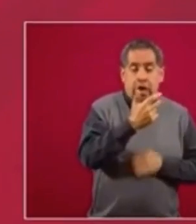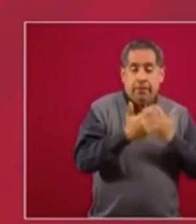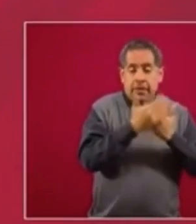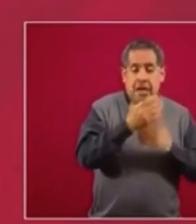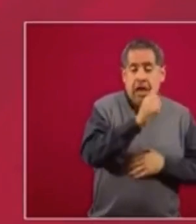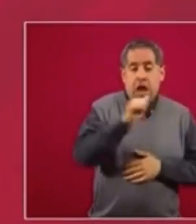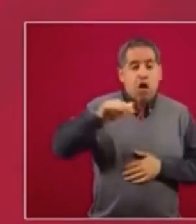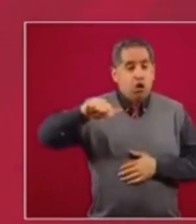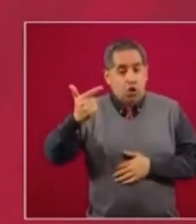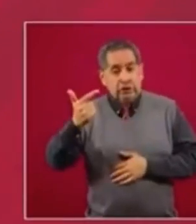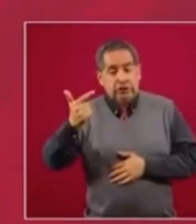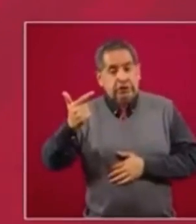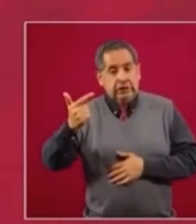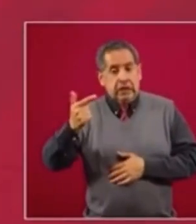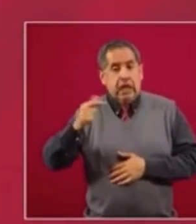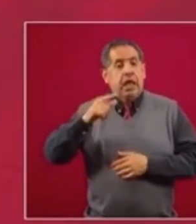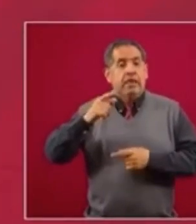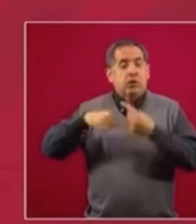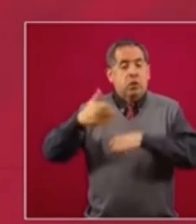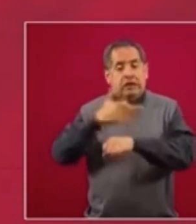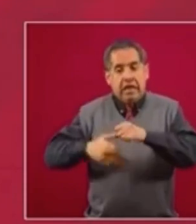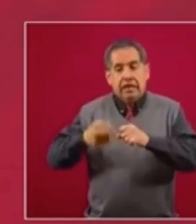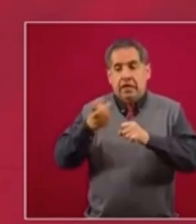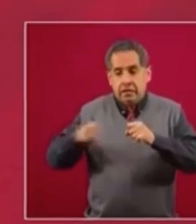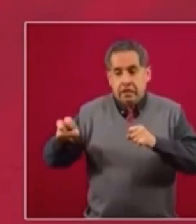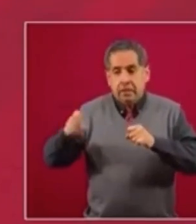del día, y después se va a repetir en la tarde para